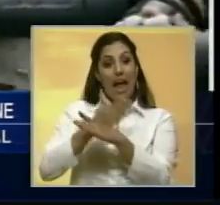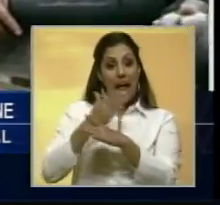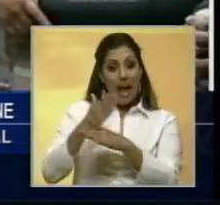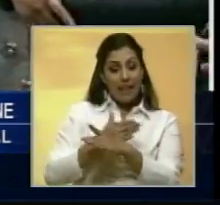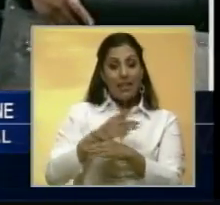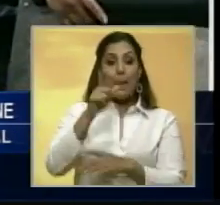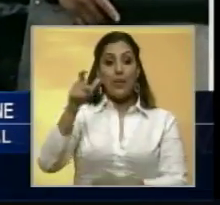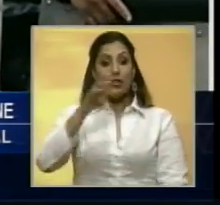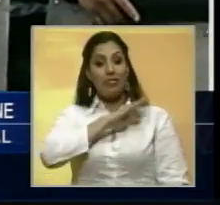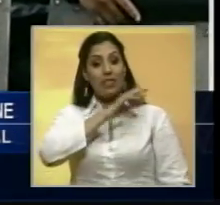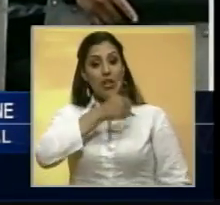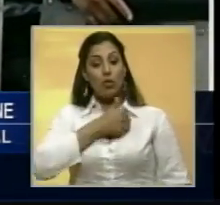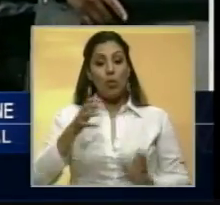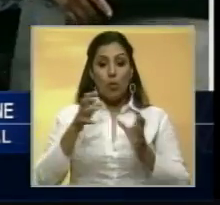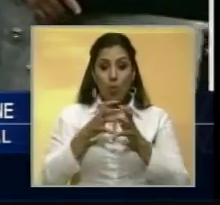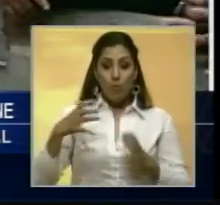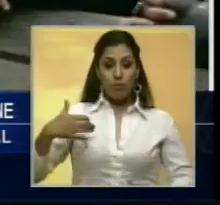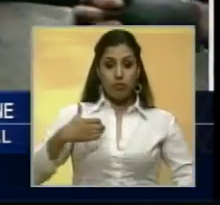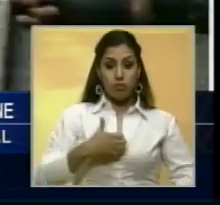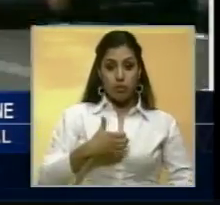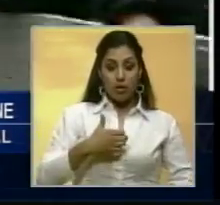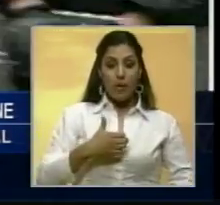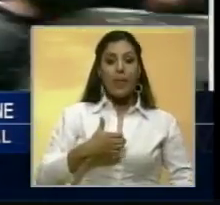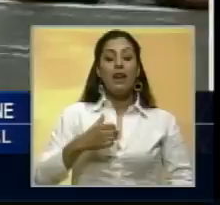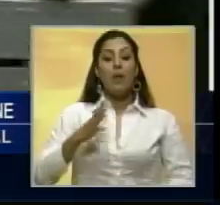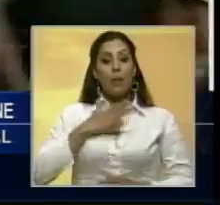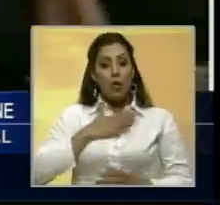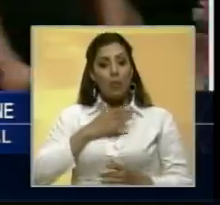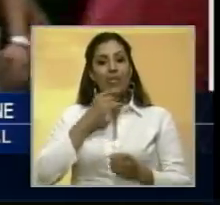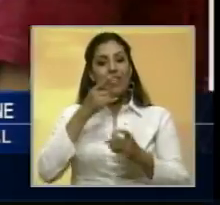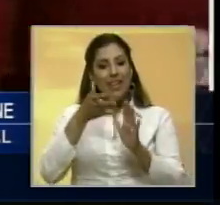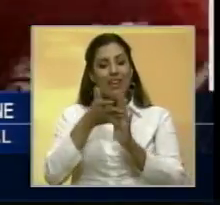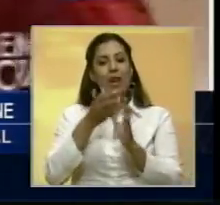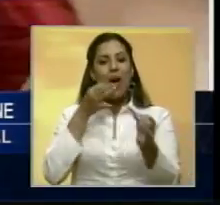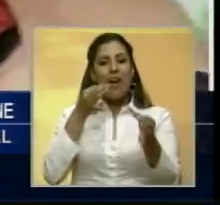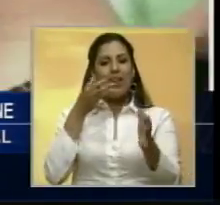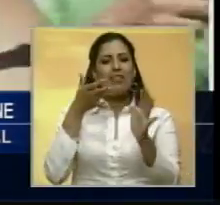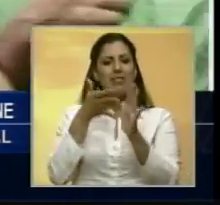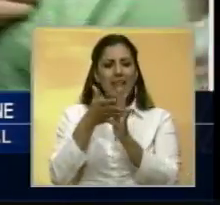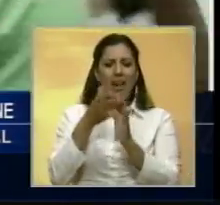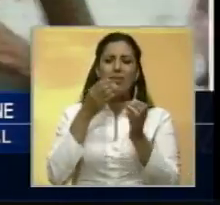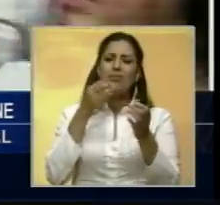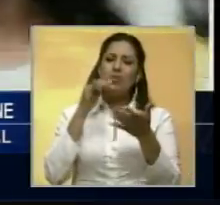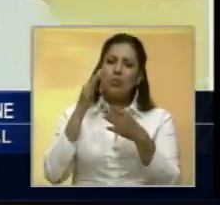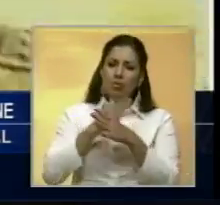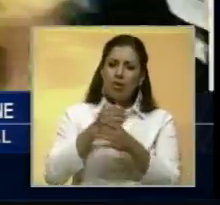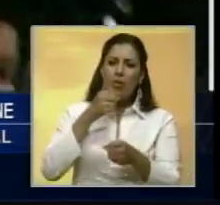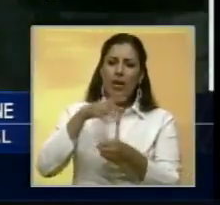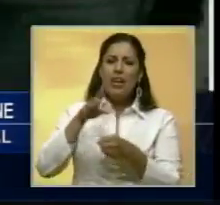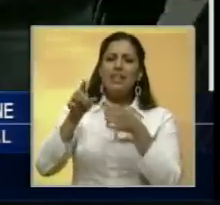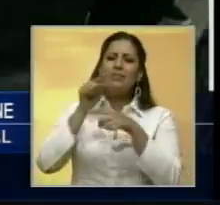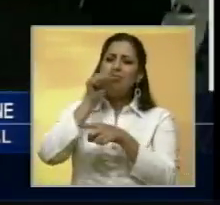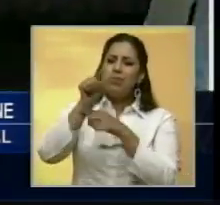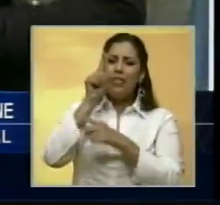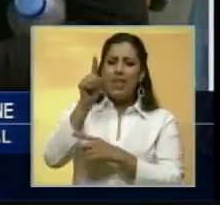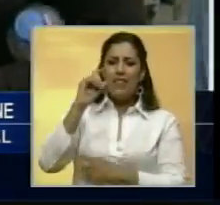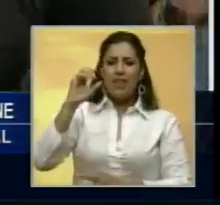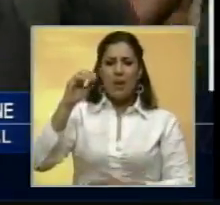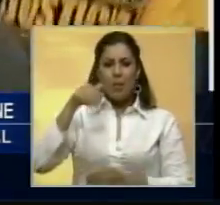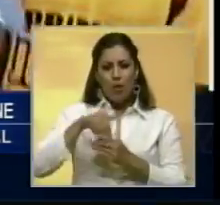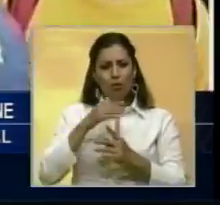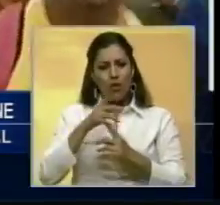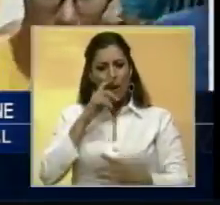rato, los dirigentes de la Mesa de la Unidad Democrática estuvieron dando una serie de declaraciones donde exigen que el